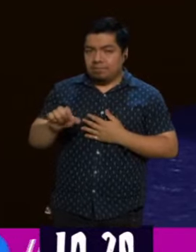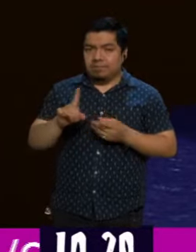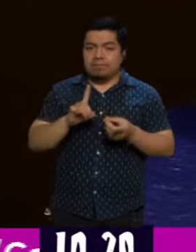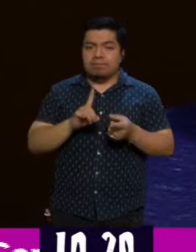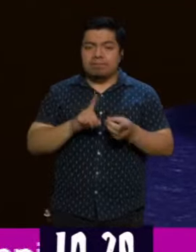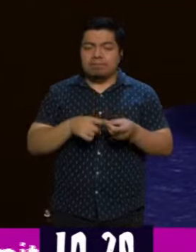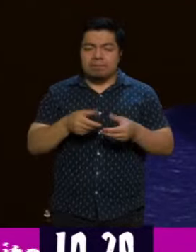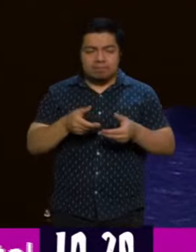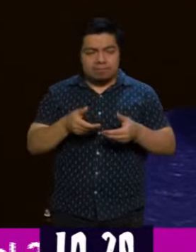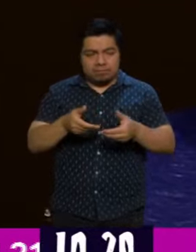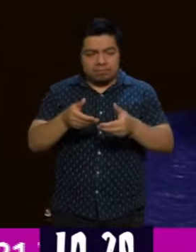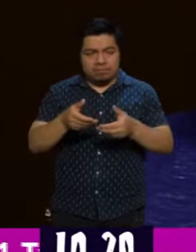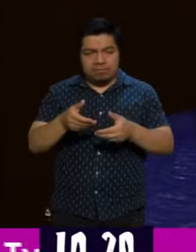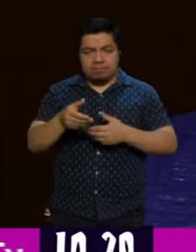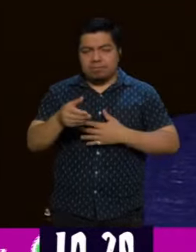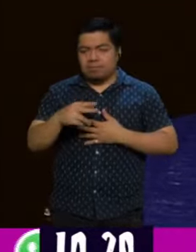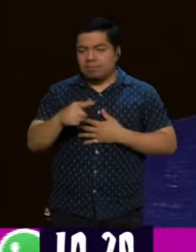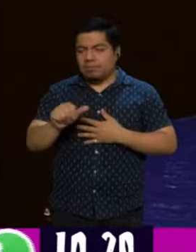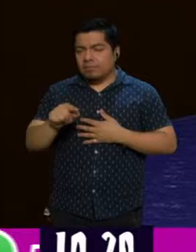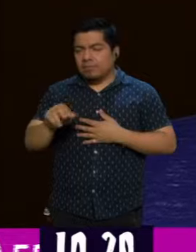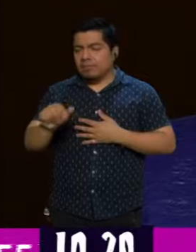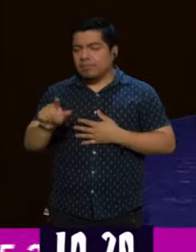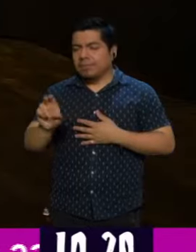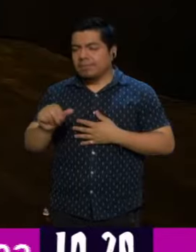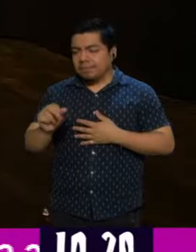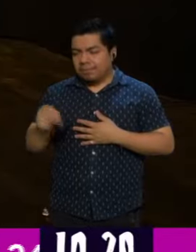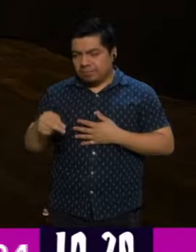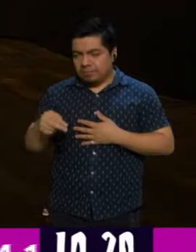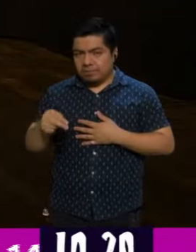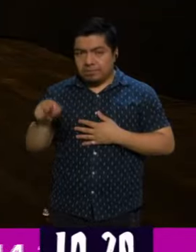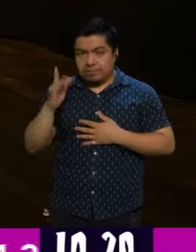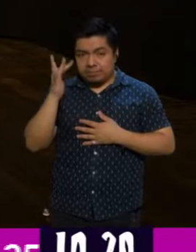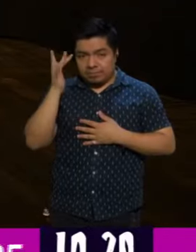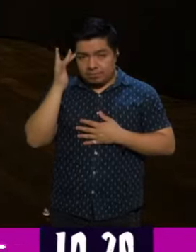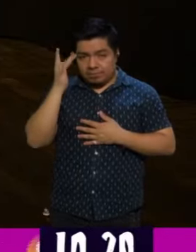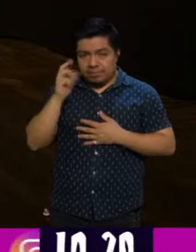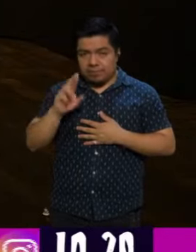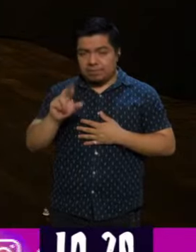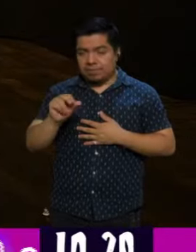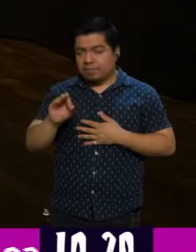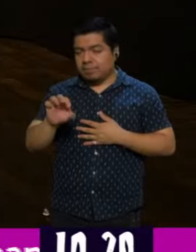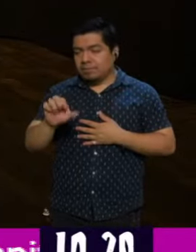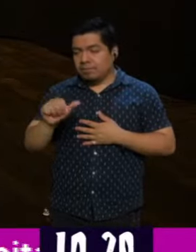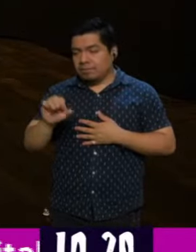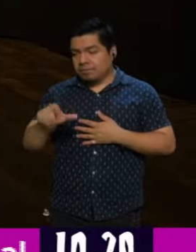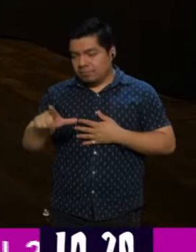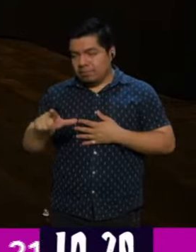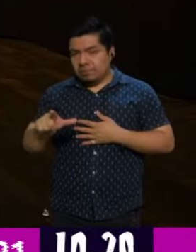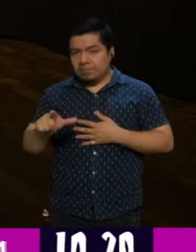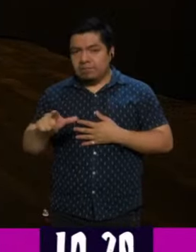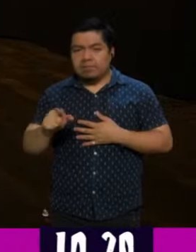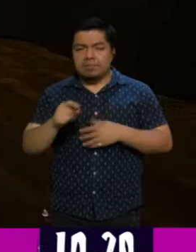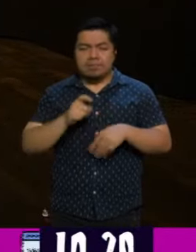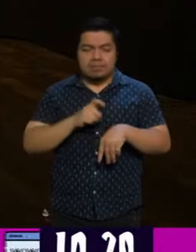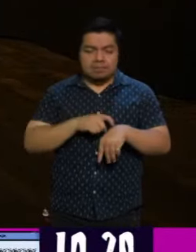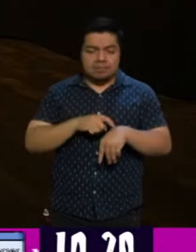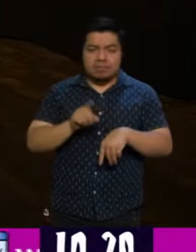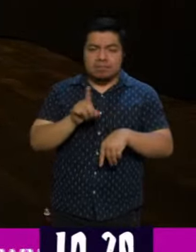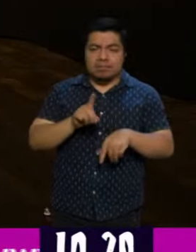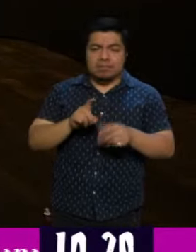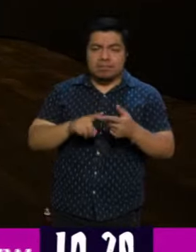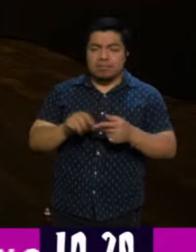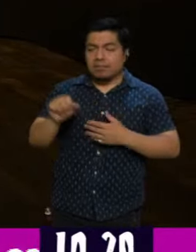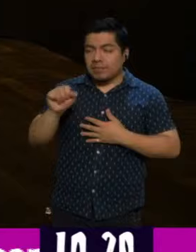la calle James Sullivan, okay. En San Rafael. Está re bien ahí. Sí. ¿Qué días y a qué horas? Ah, bueno,